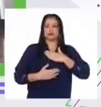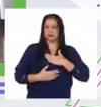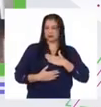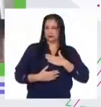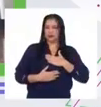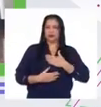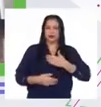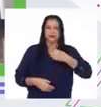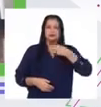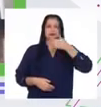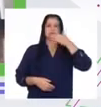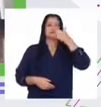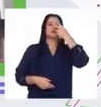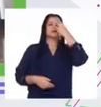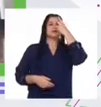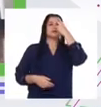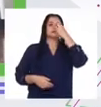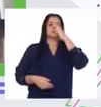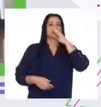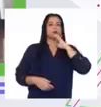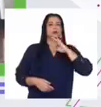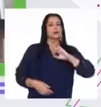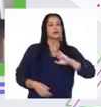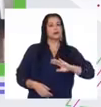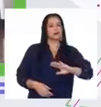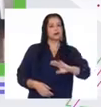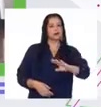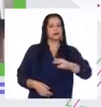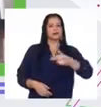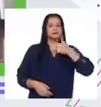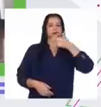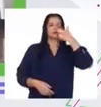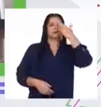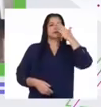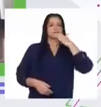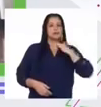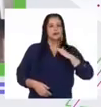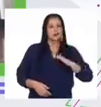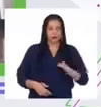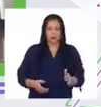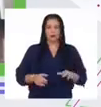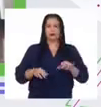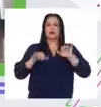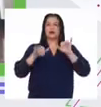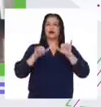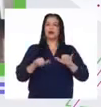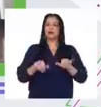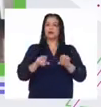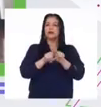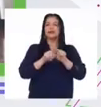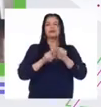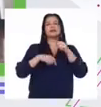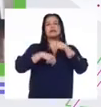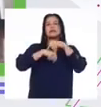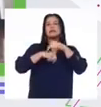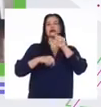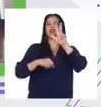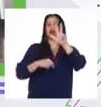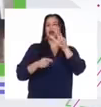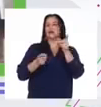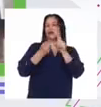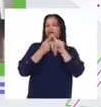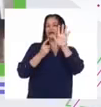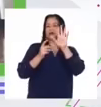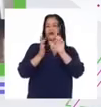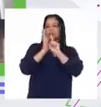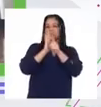en la inhalación como en la exhalación. Vamos a quedarnos aquí de 3 a 5 minutos,